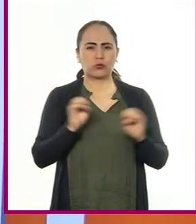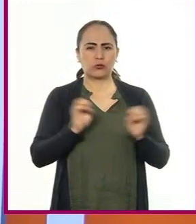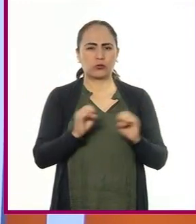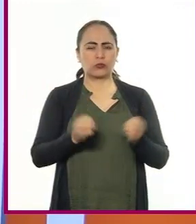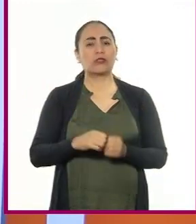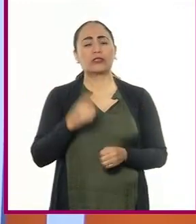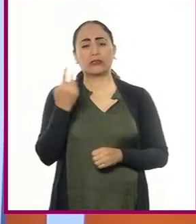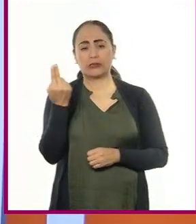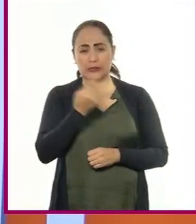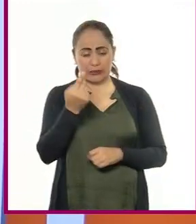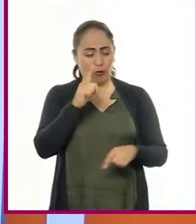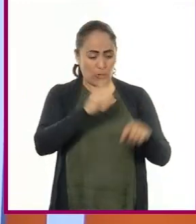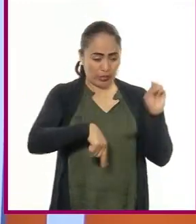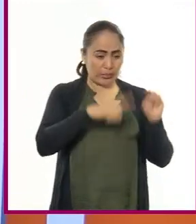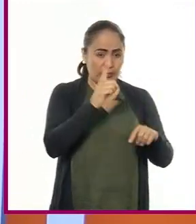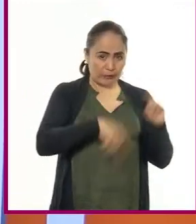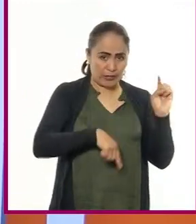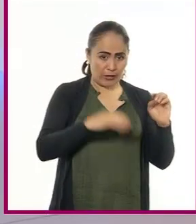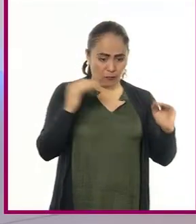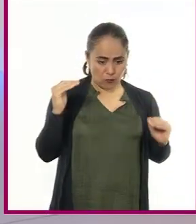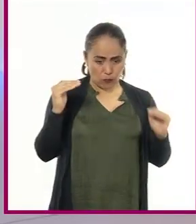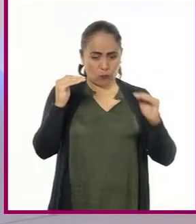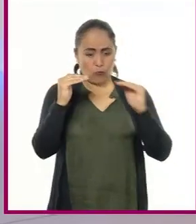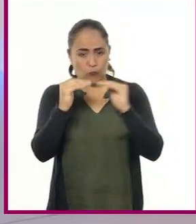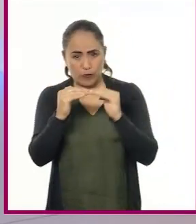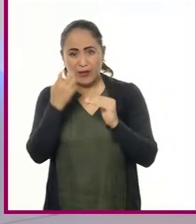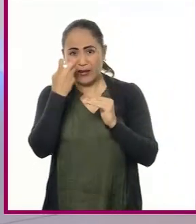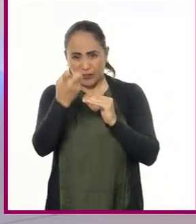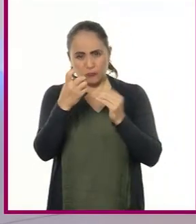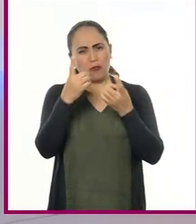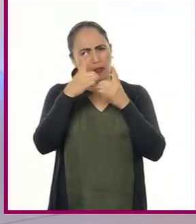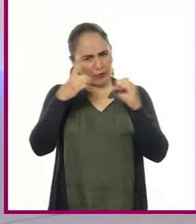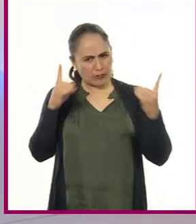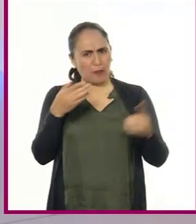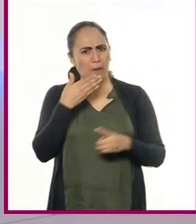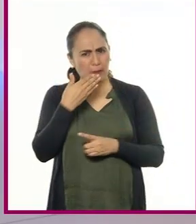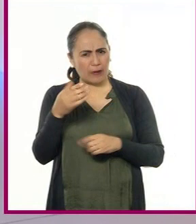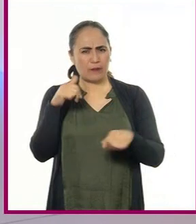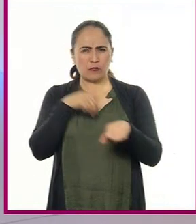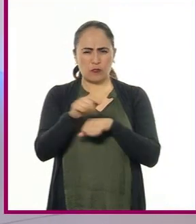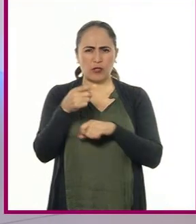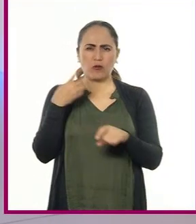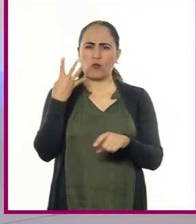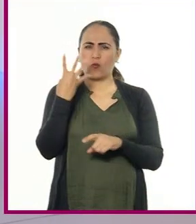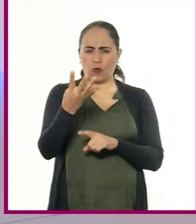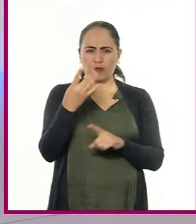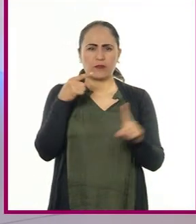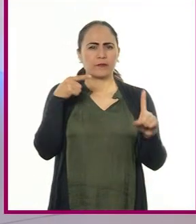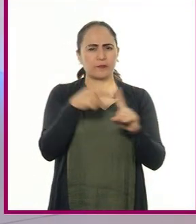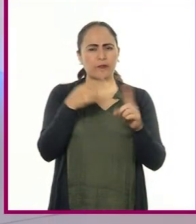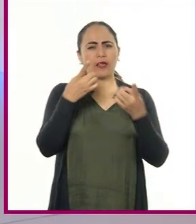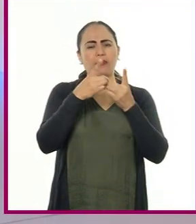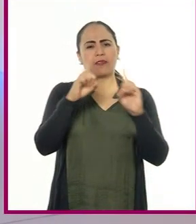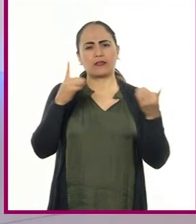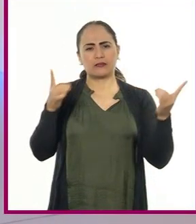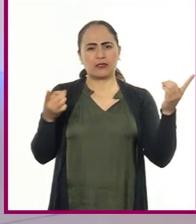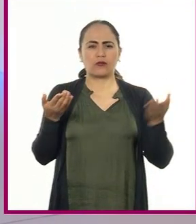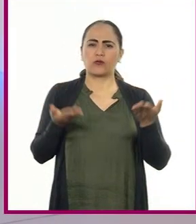puede haber un desarrollo sostenible. El objetivo 4 de desarrollo sostenible